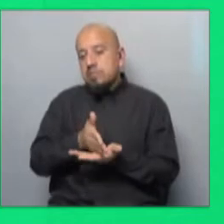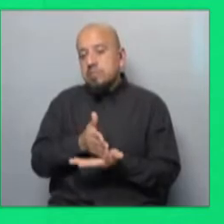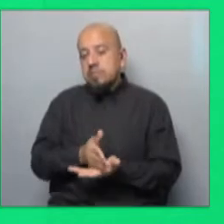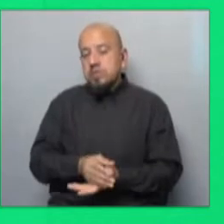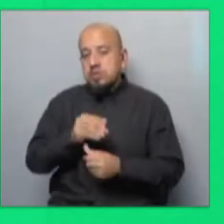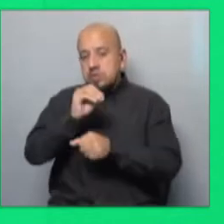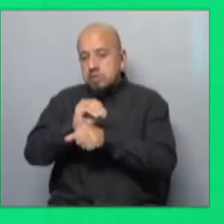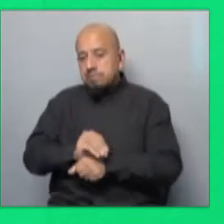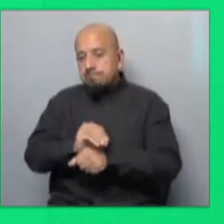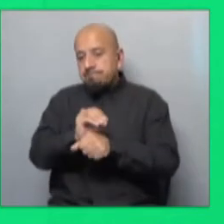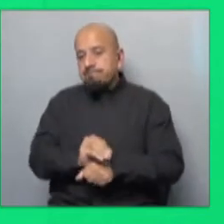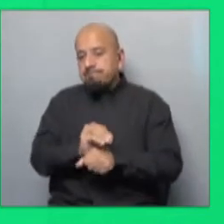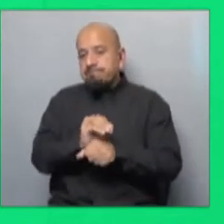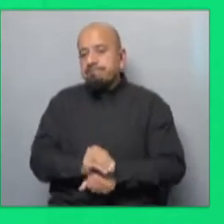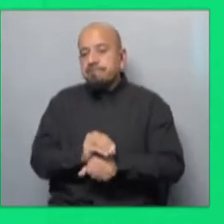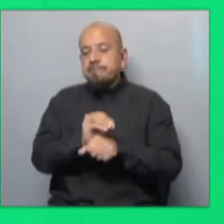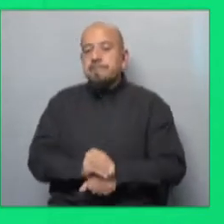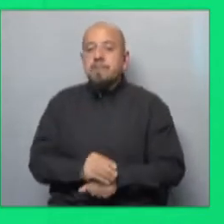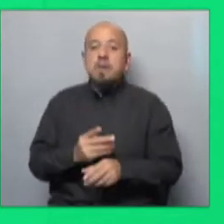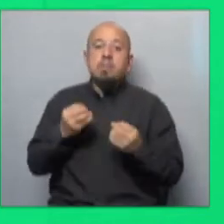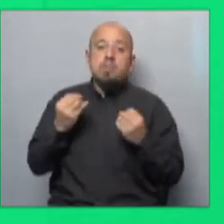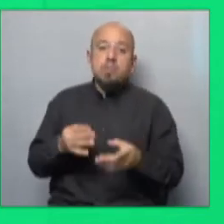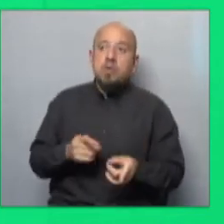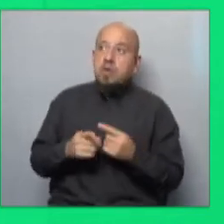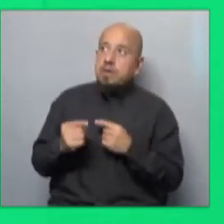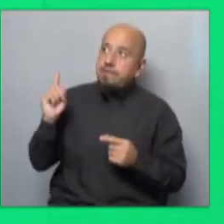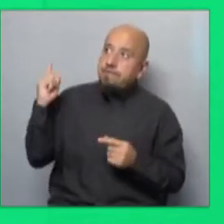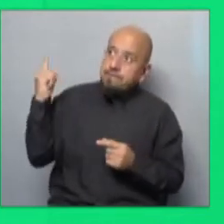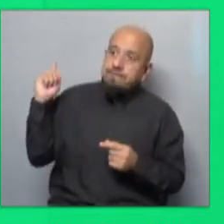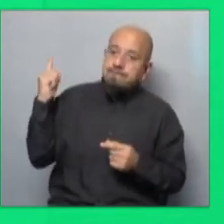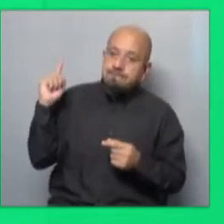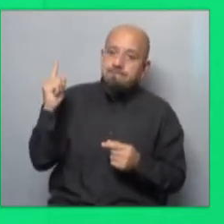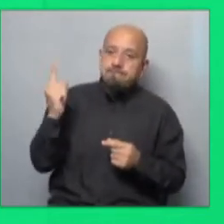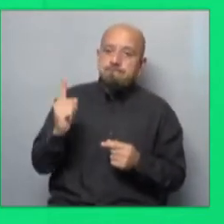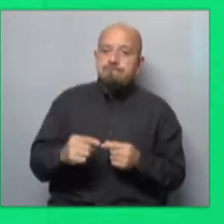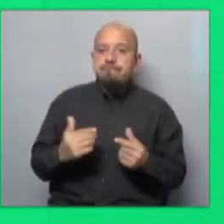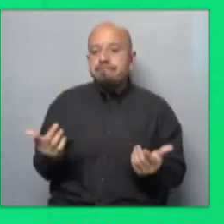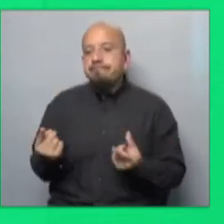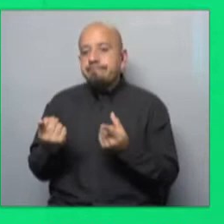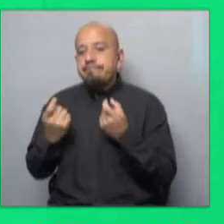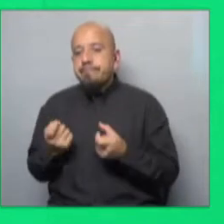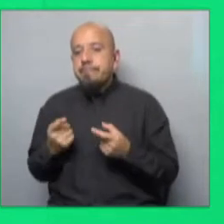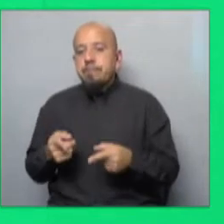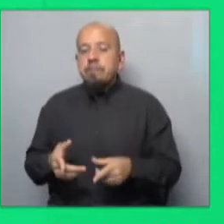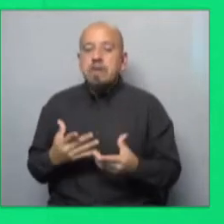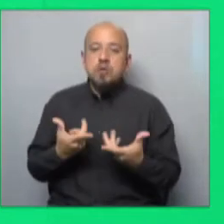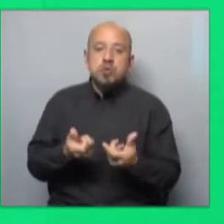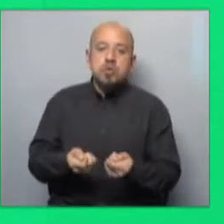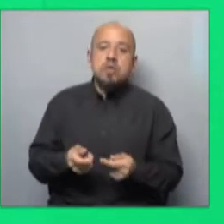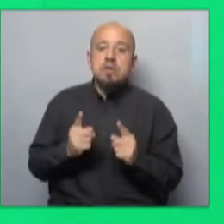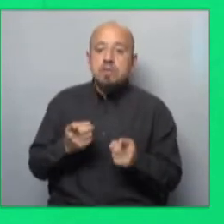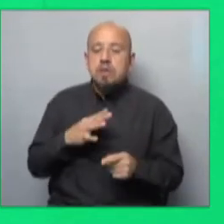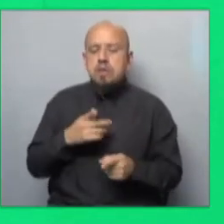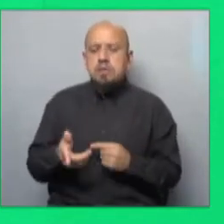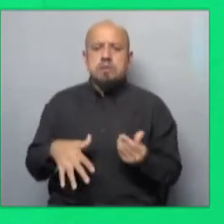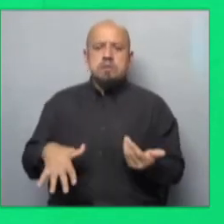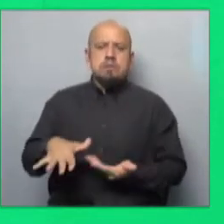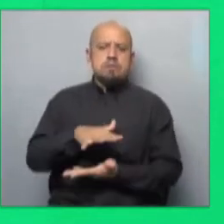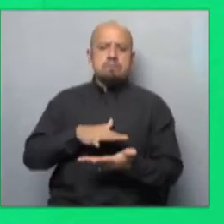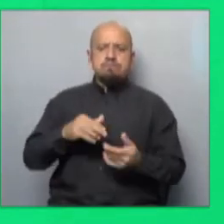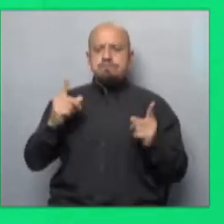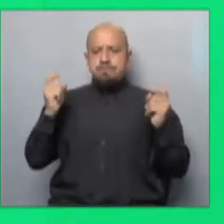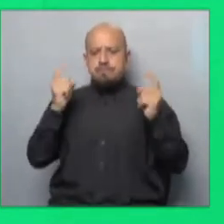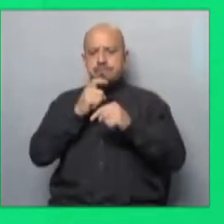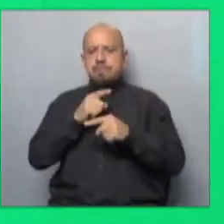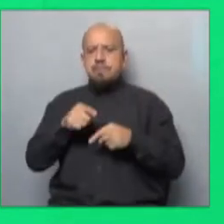porque además de llegar en estas condiciones de necesidad de apoyo de necesidad de ayuda también se encontraron con un panorama difícil